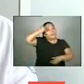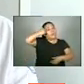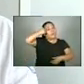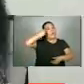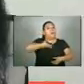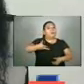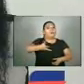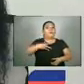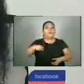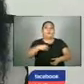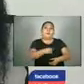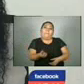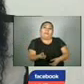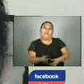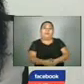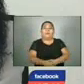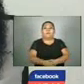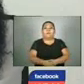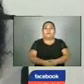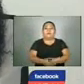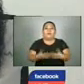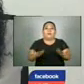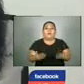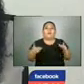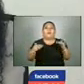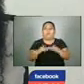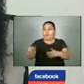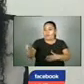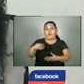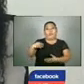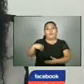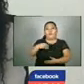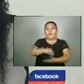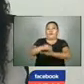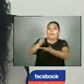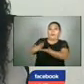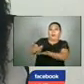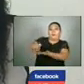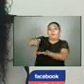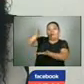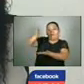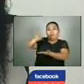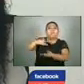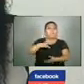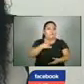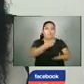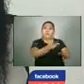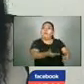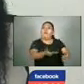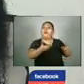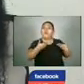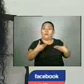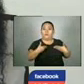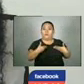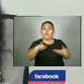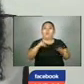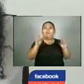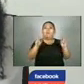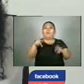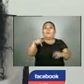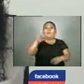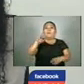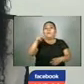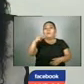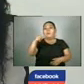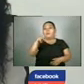residentes. En lo personal, como los jóvenes veterinarios, hemos sentido el apoyo por parte de Nestlé Purina, en el hecho de que